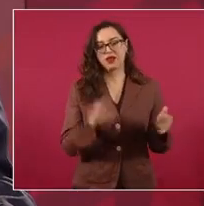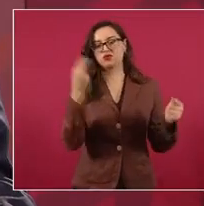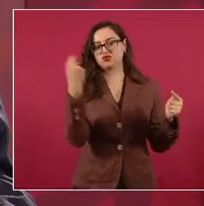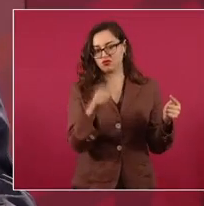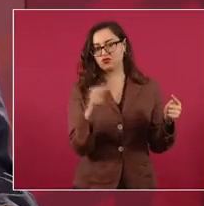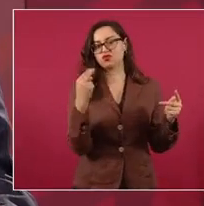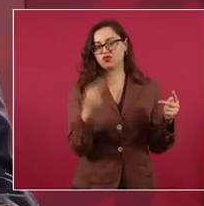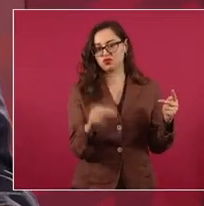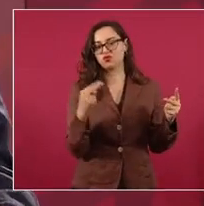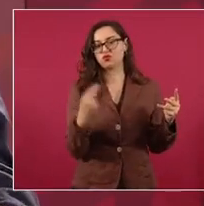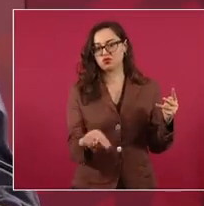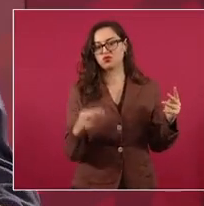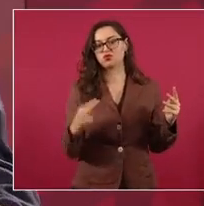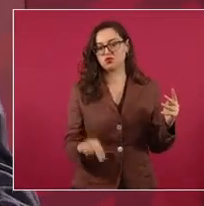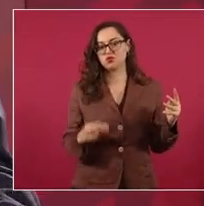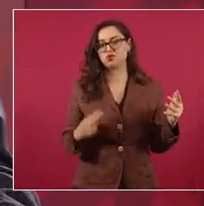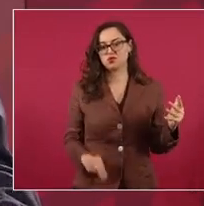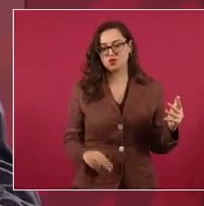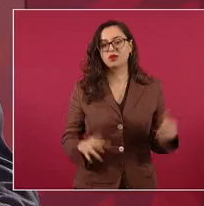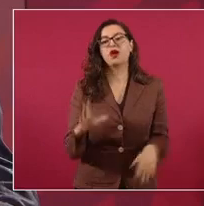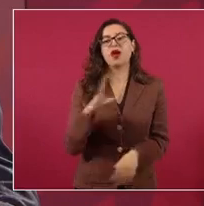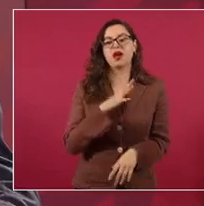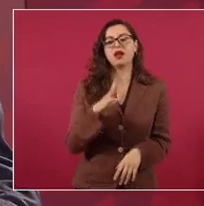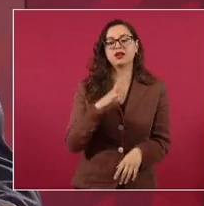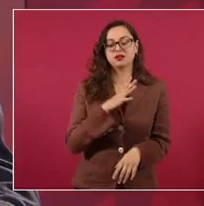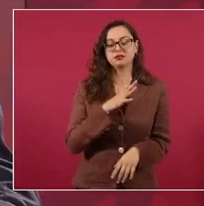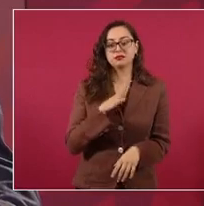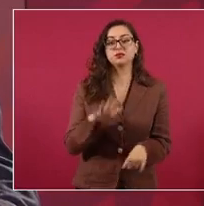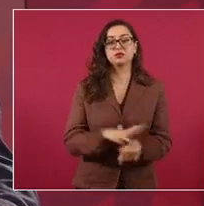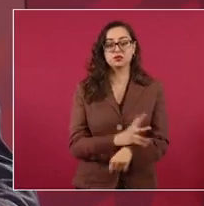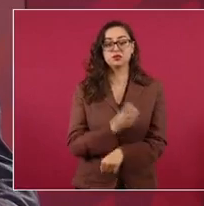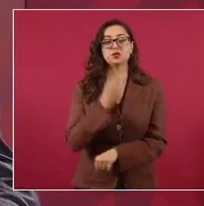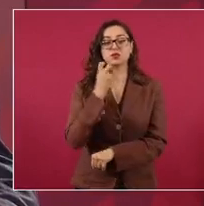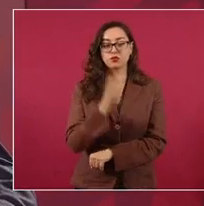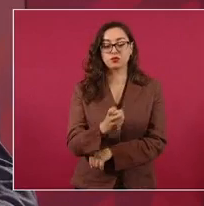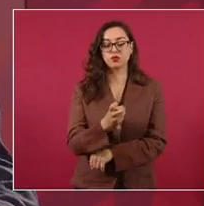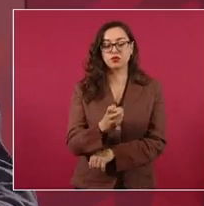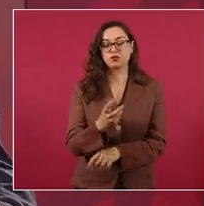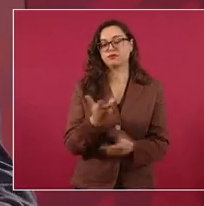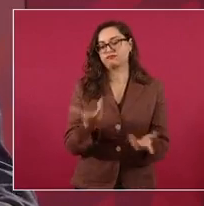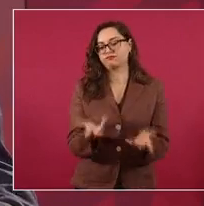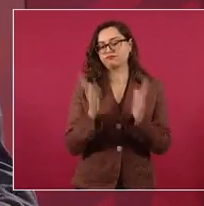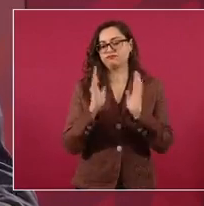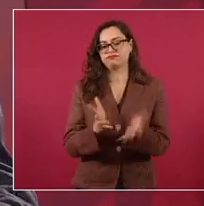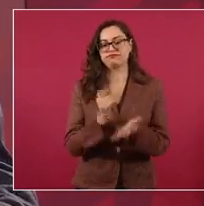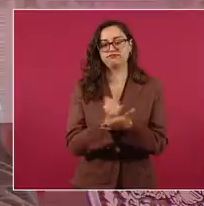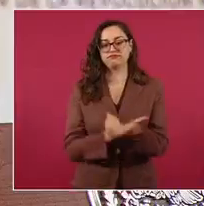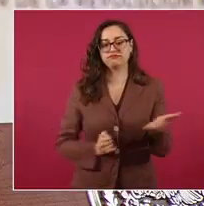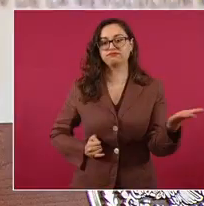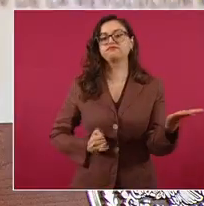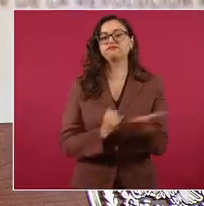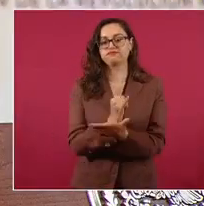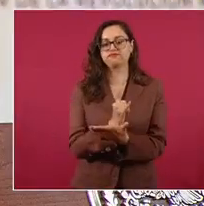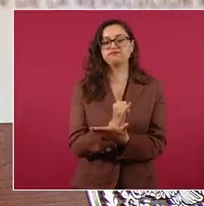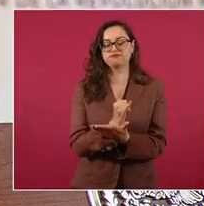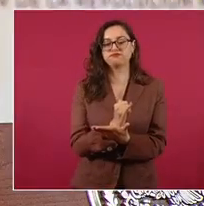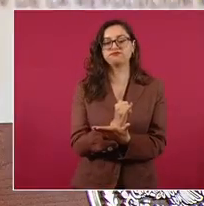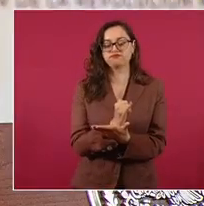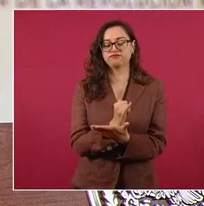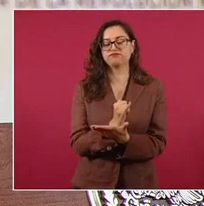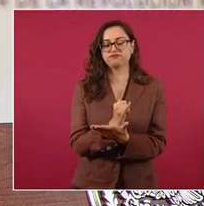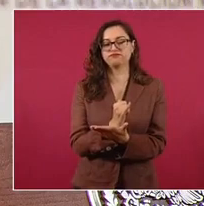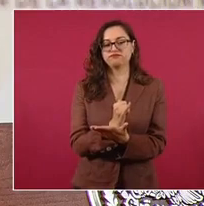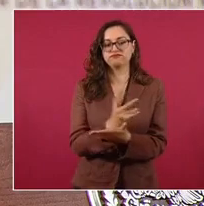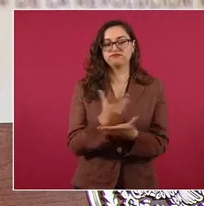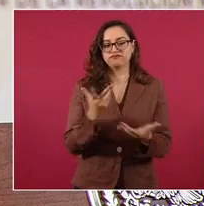Entonces, se tomó la decisión de actuar sin cerrar